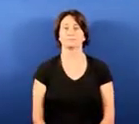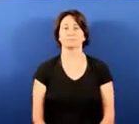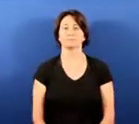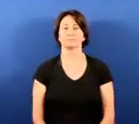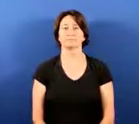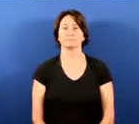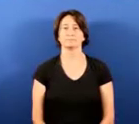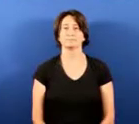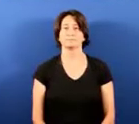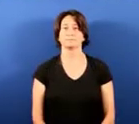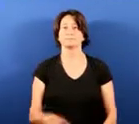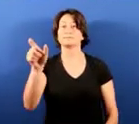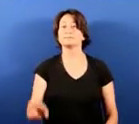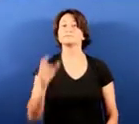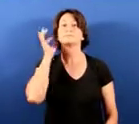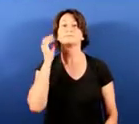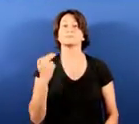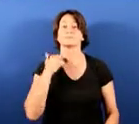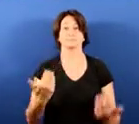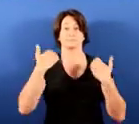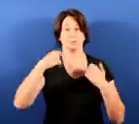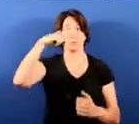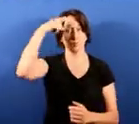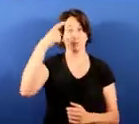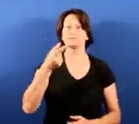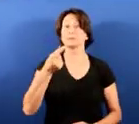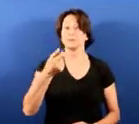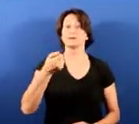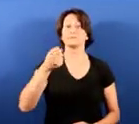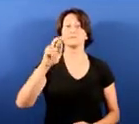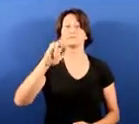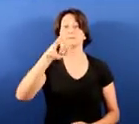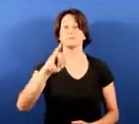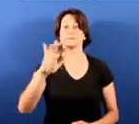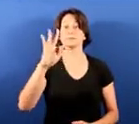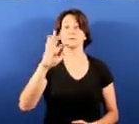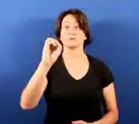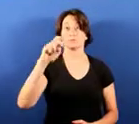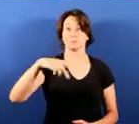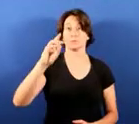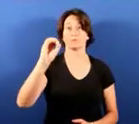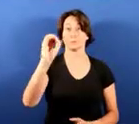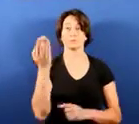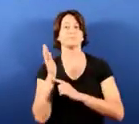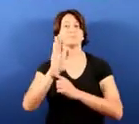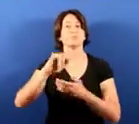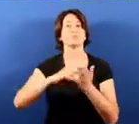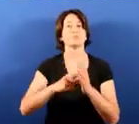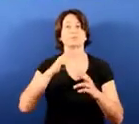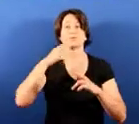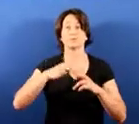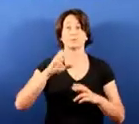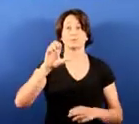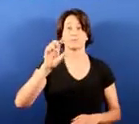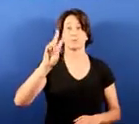e instituciones, la diputada foral de Cultura Miren, Josuna Aristondo, ha presentado el proyecto denominado Euskal Twitron, un